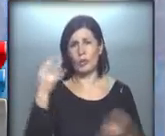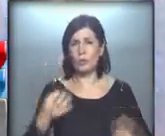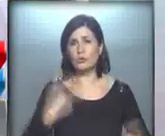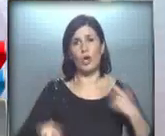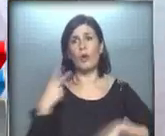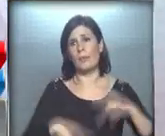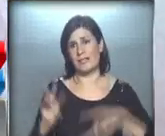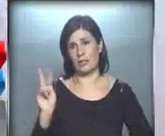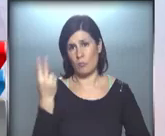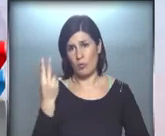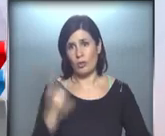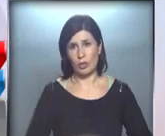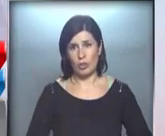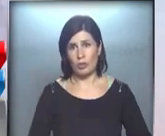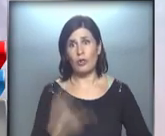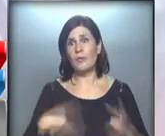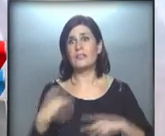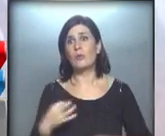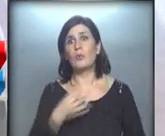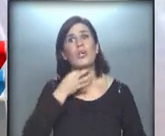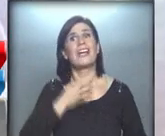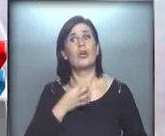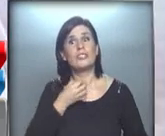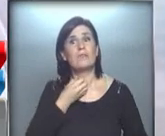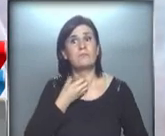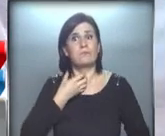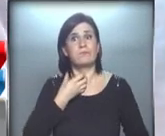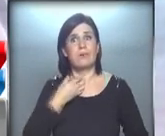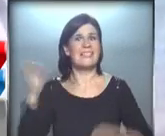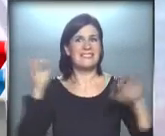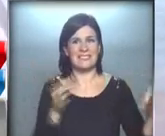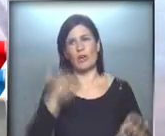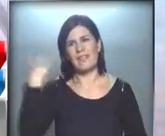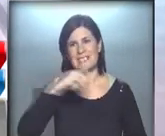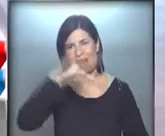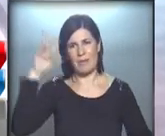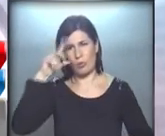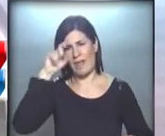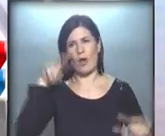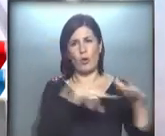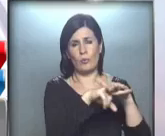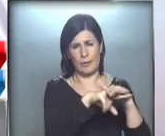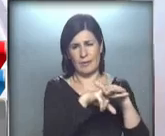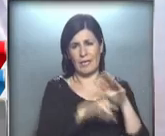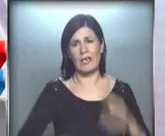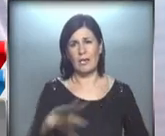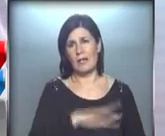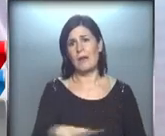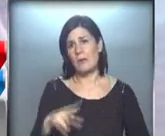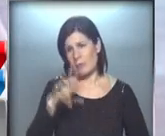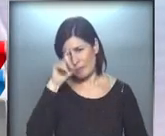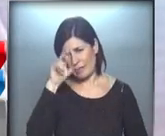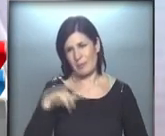quirúrgica a la que fue sometido por este aneurisma de aorta con el que llegó a este centro de salud privado de la ciudad de Buenos Aires.